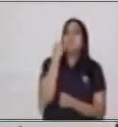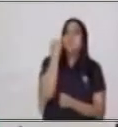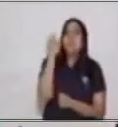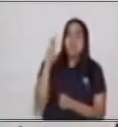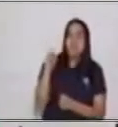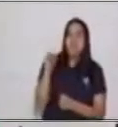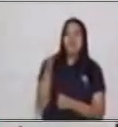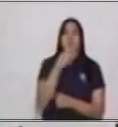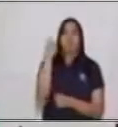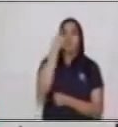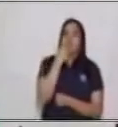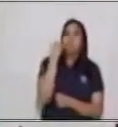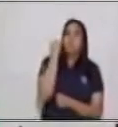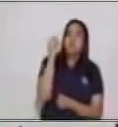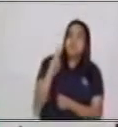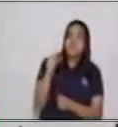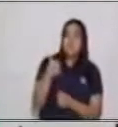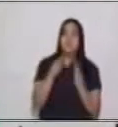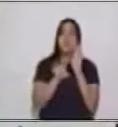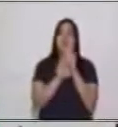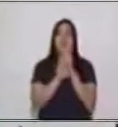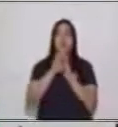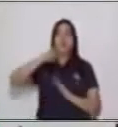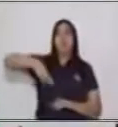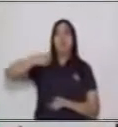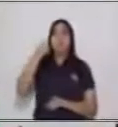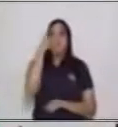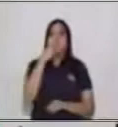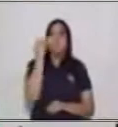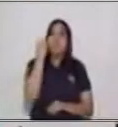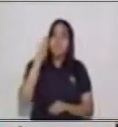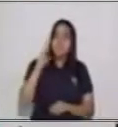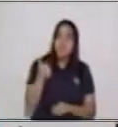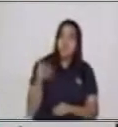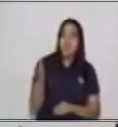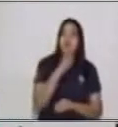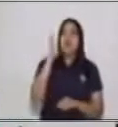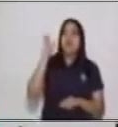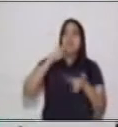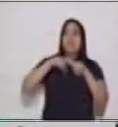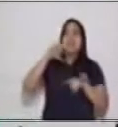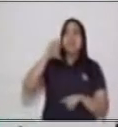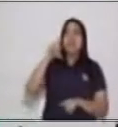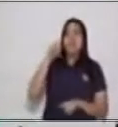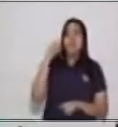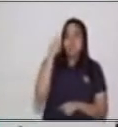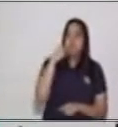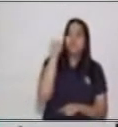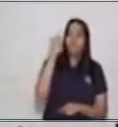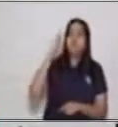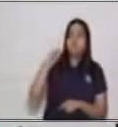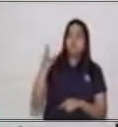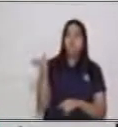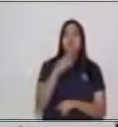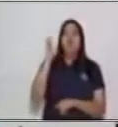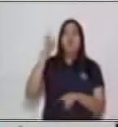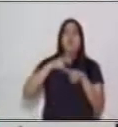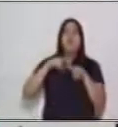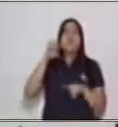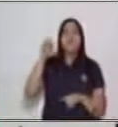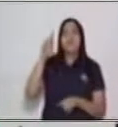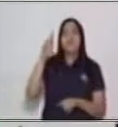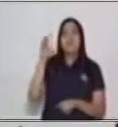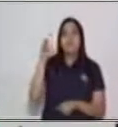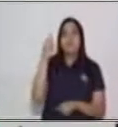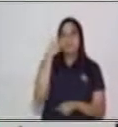en sivo o siva. Por ejemplo, masiva, explosivo, expresivo. La regla